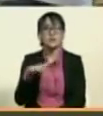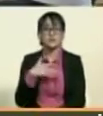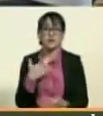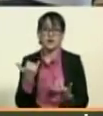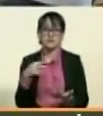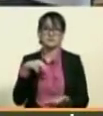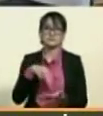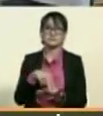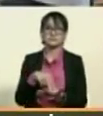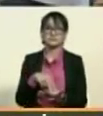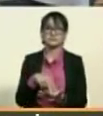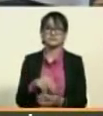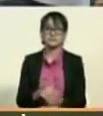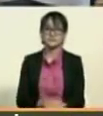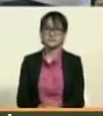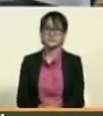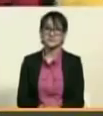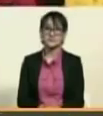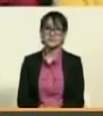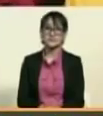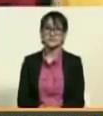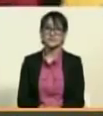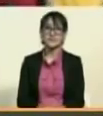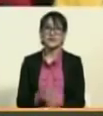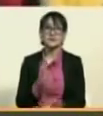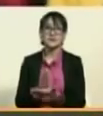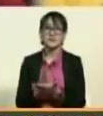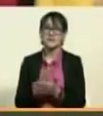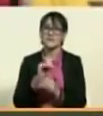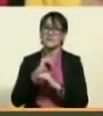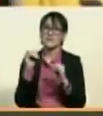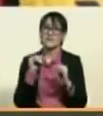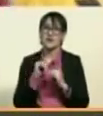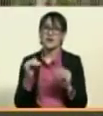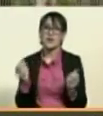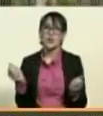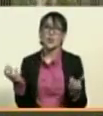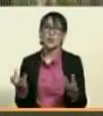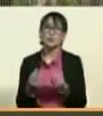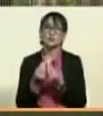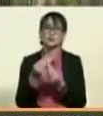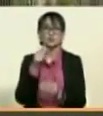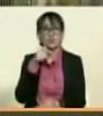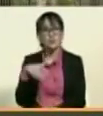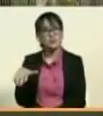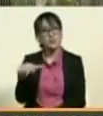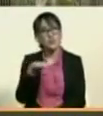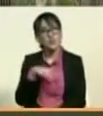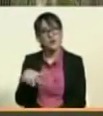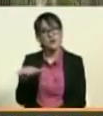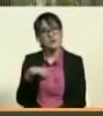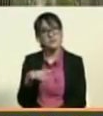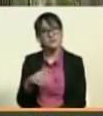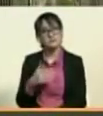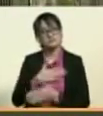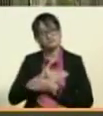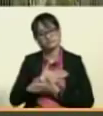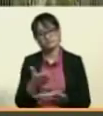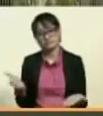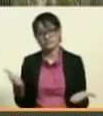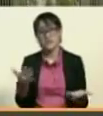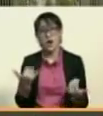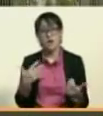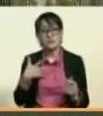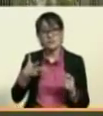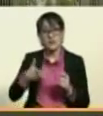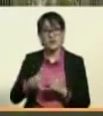pues, de pie. Siempre feliz de estar con el pueblo. Y a la orden de ustedes, he venido a inaugurar,